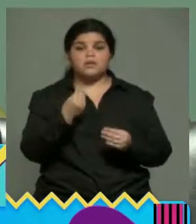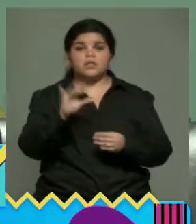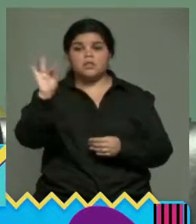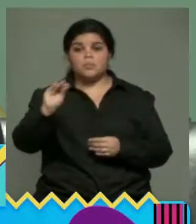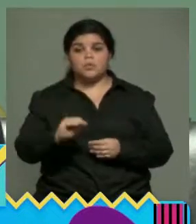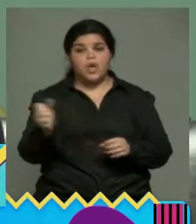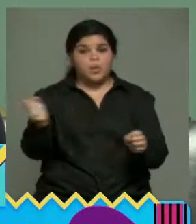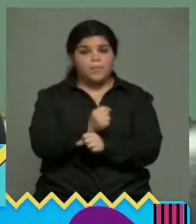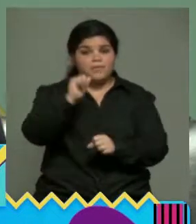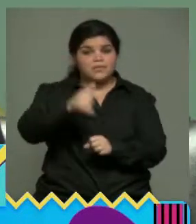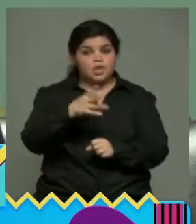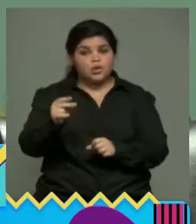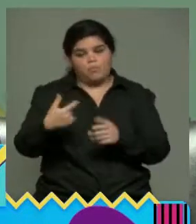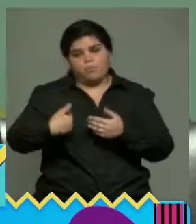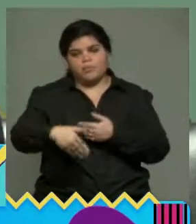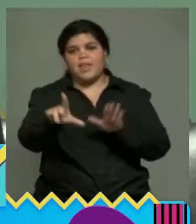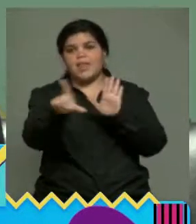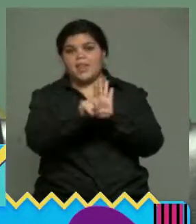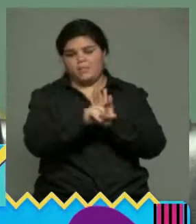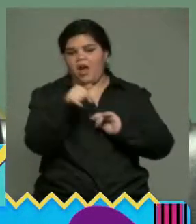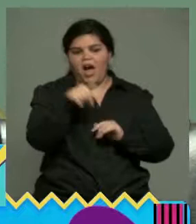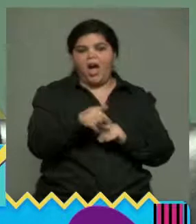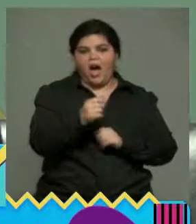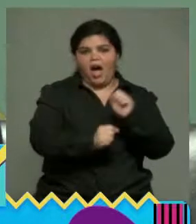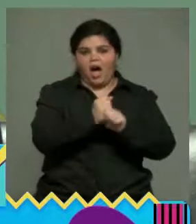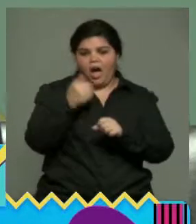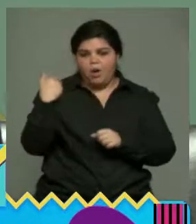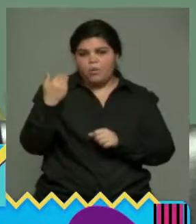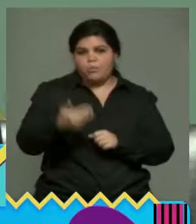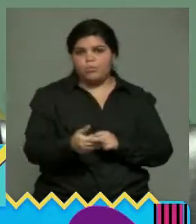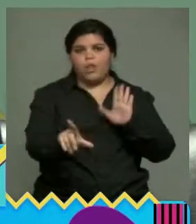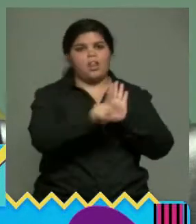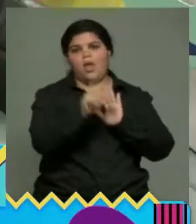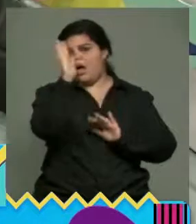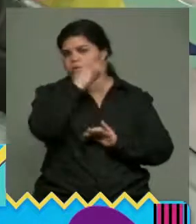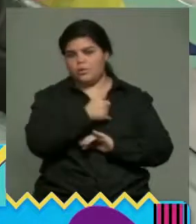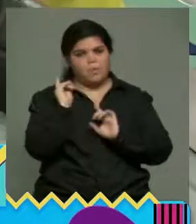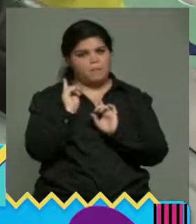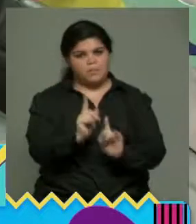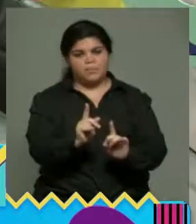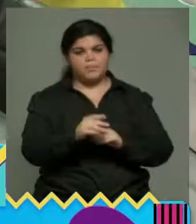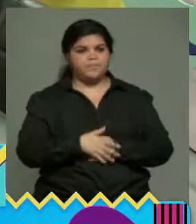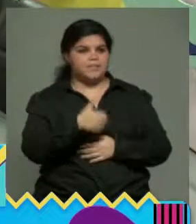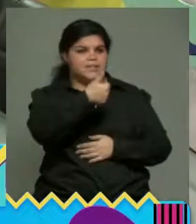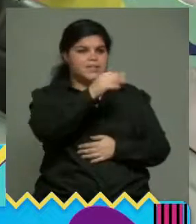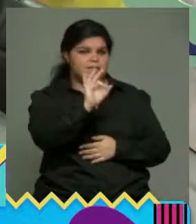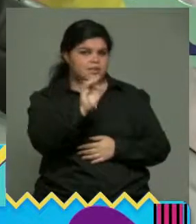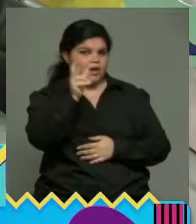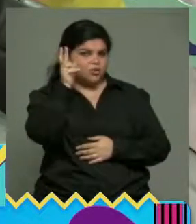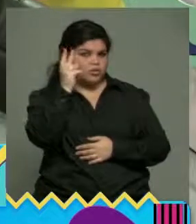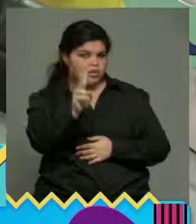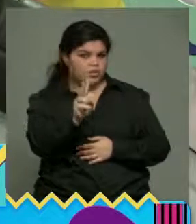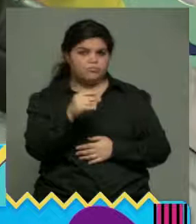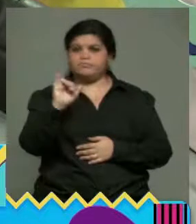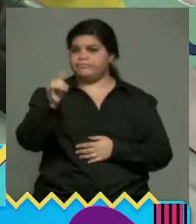en ley. Por ahora rige la vieja ley de tránsito que tenemos en la provincia. La ley 6082. La